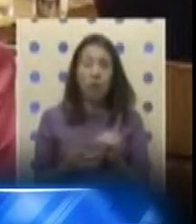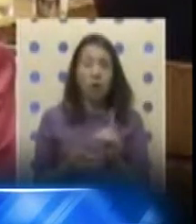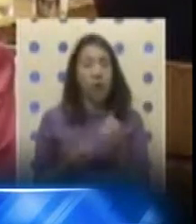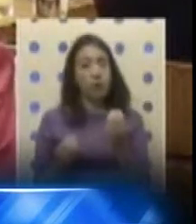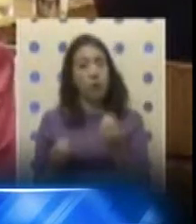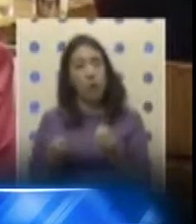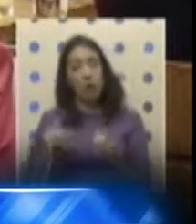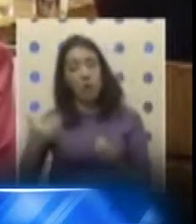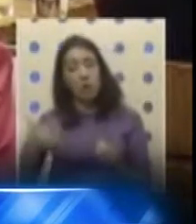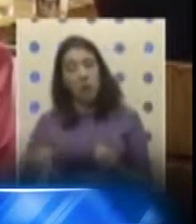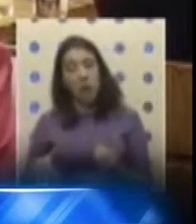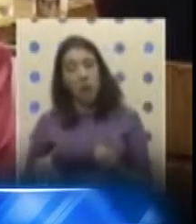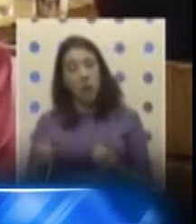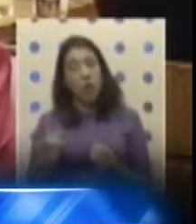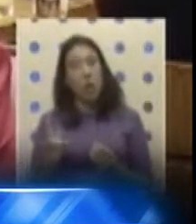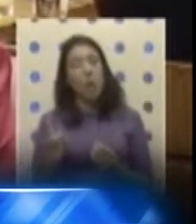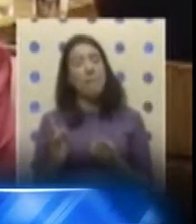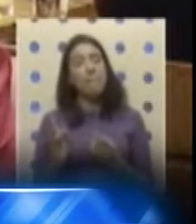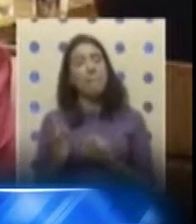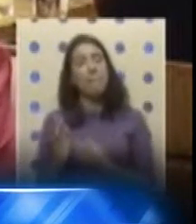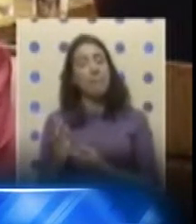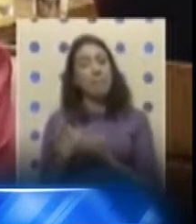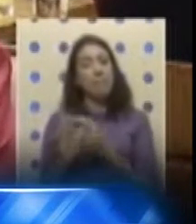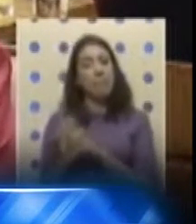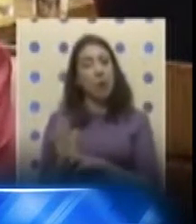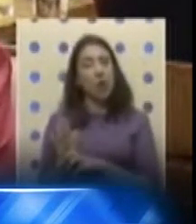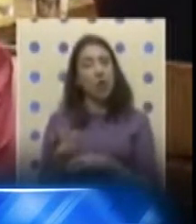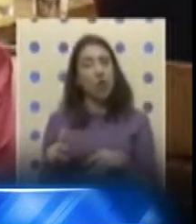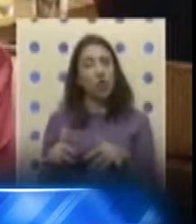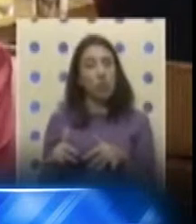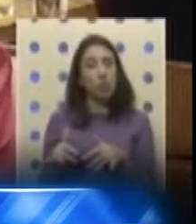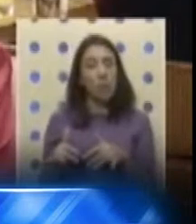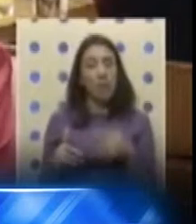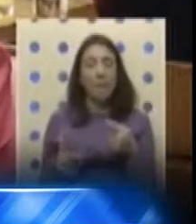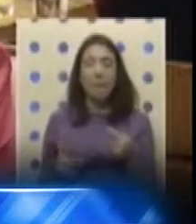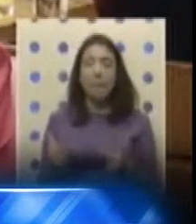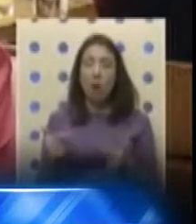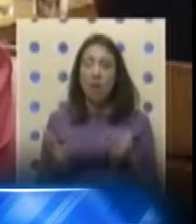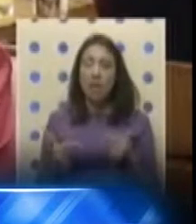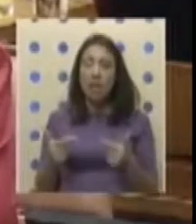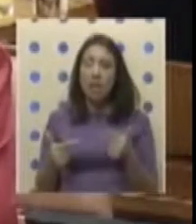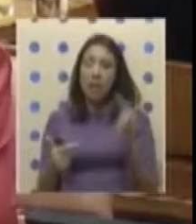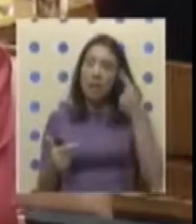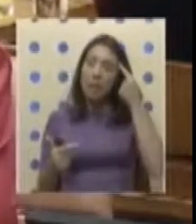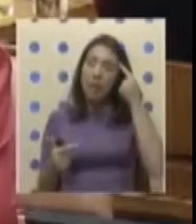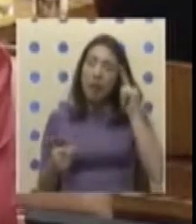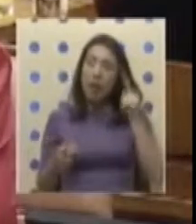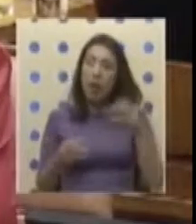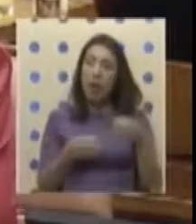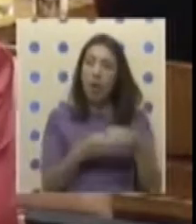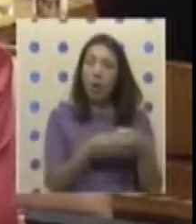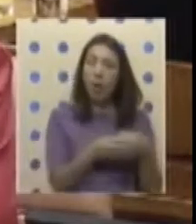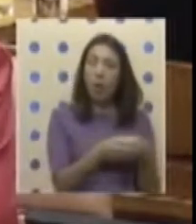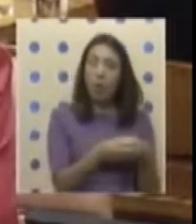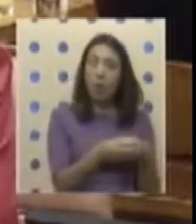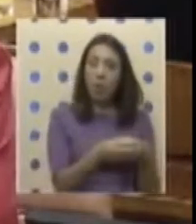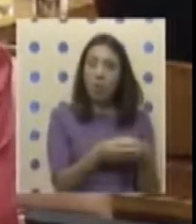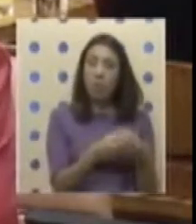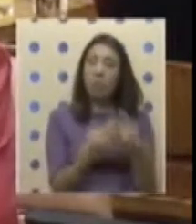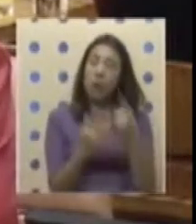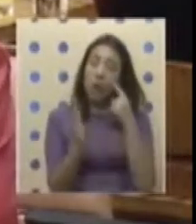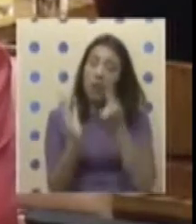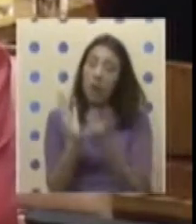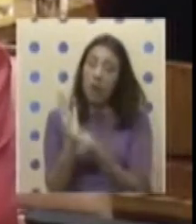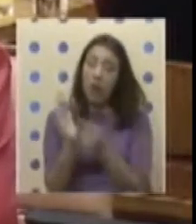malos. Son proyectos en que son usados políticamente en bien de un sector. Y tenemos que reconocer